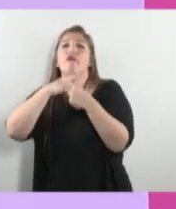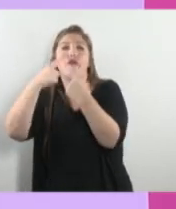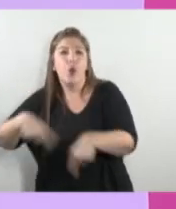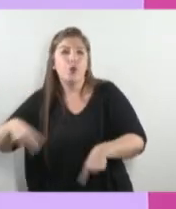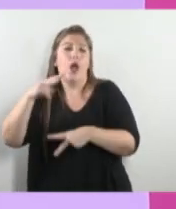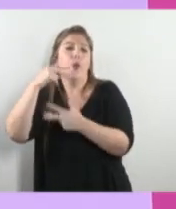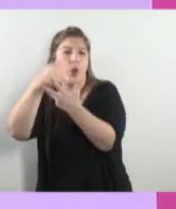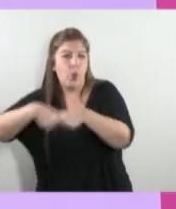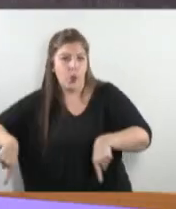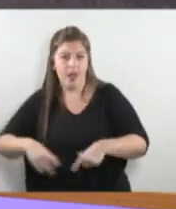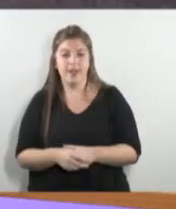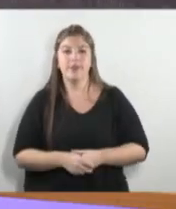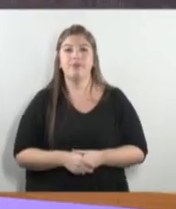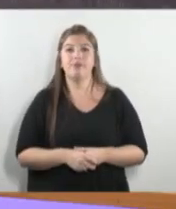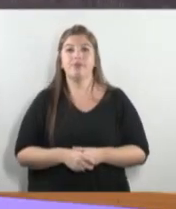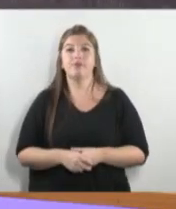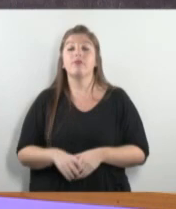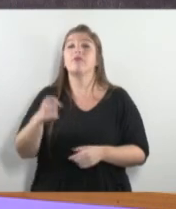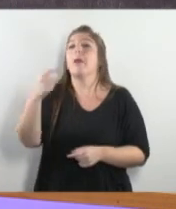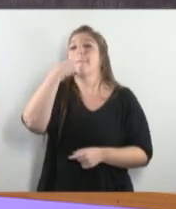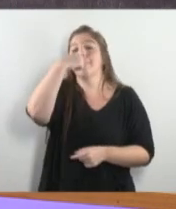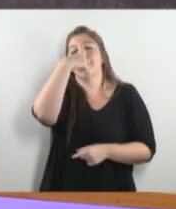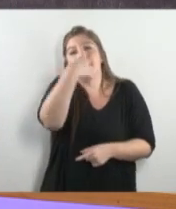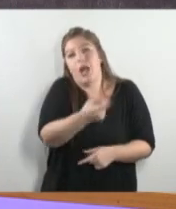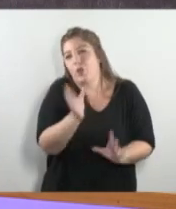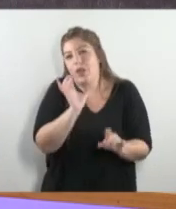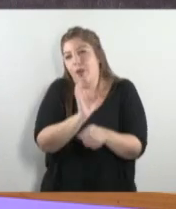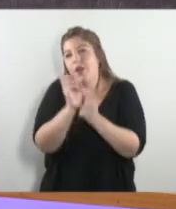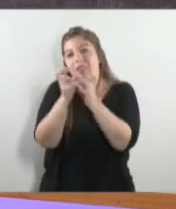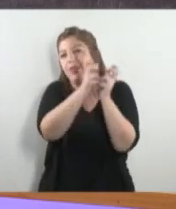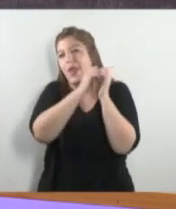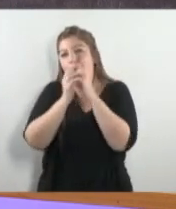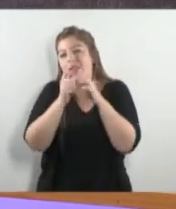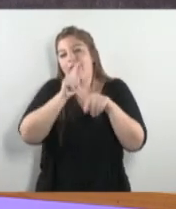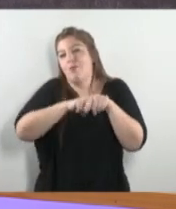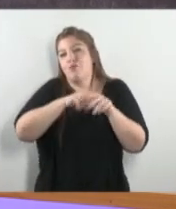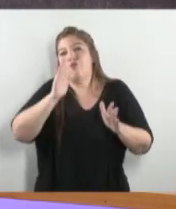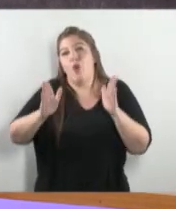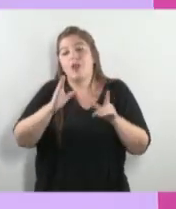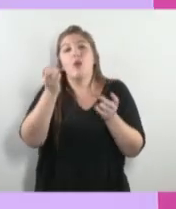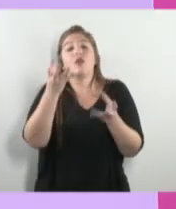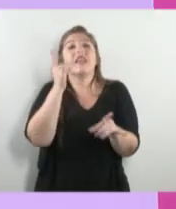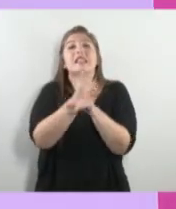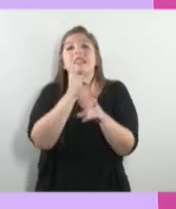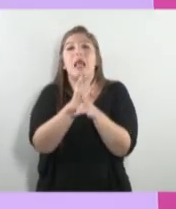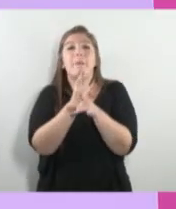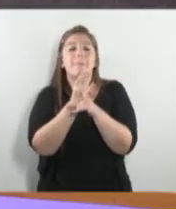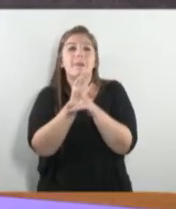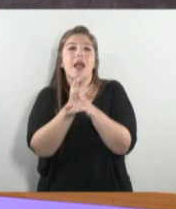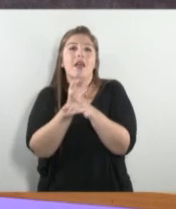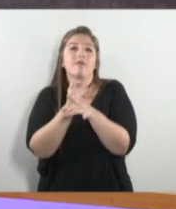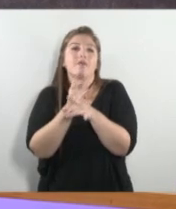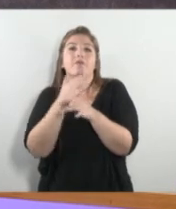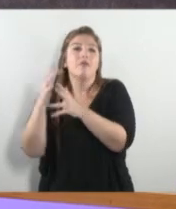Claro. Principalmente. De ahí te tengo que preguntar, porque es un típico debate de época, porque siempre se escucha que los que